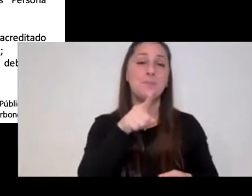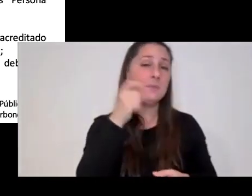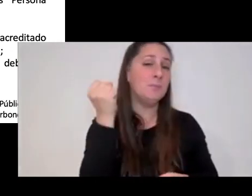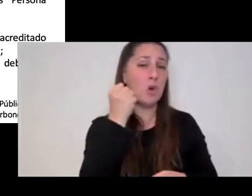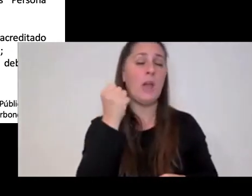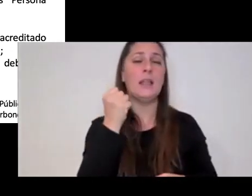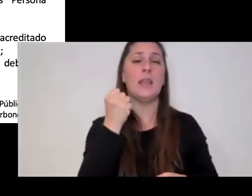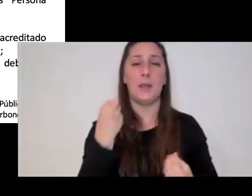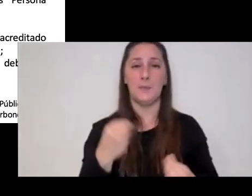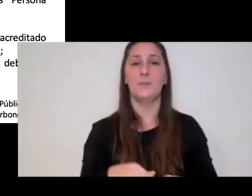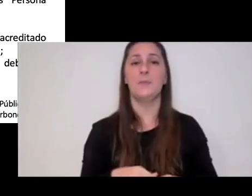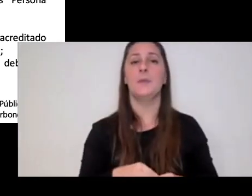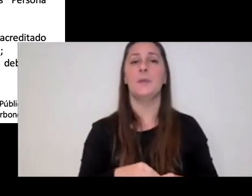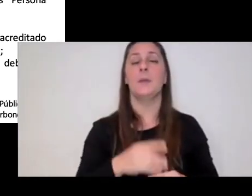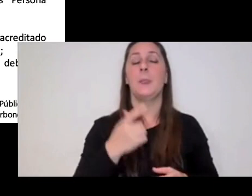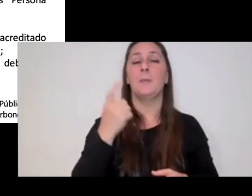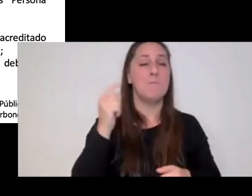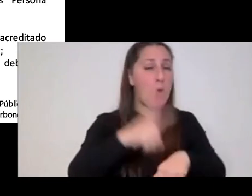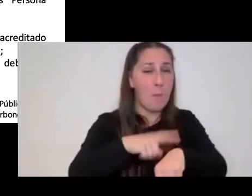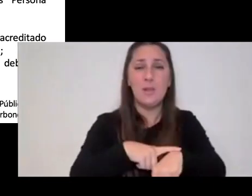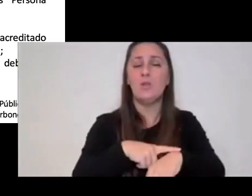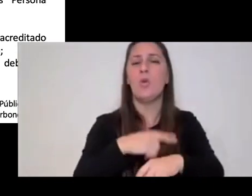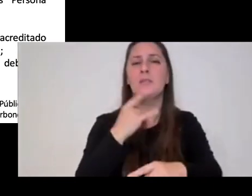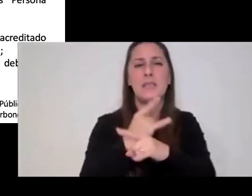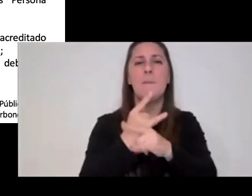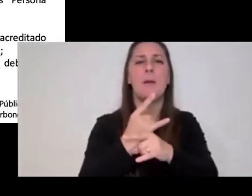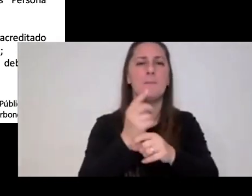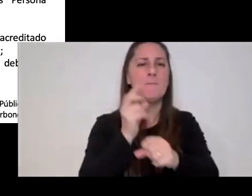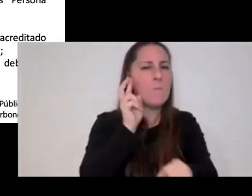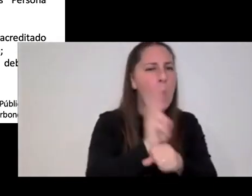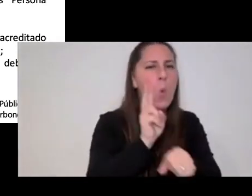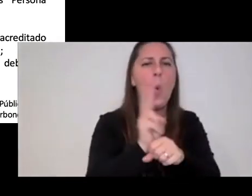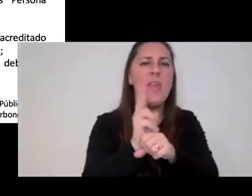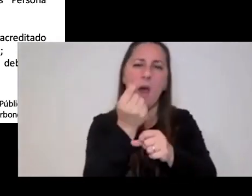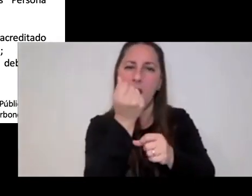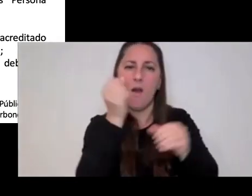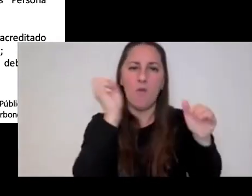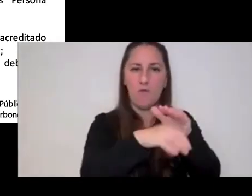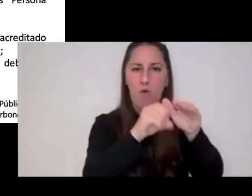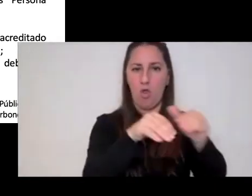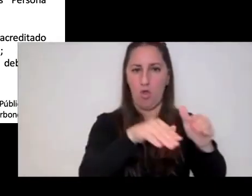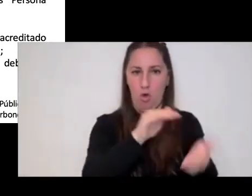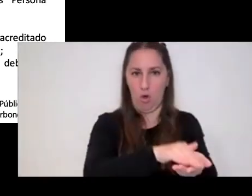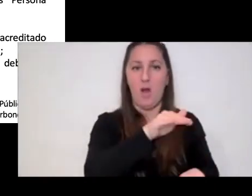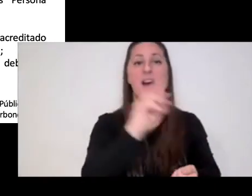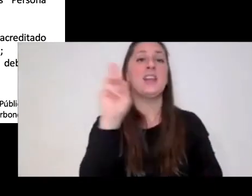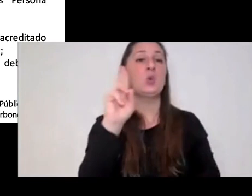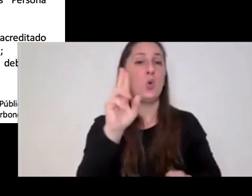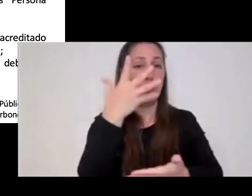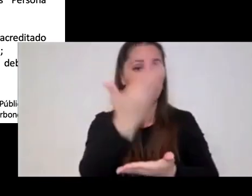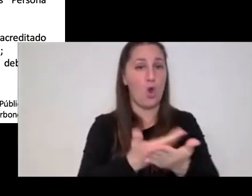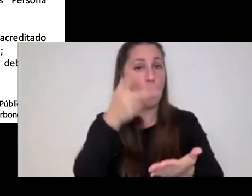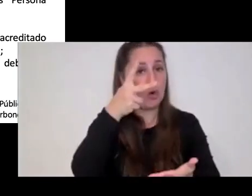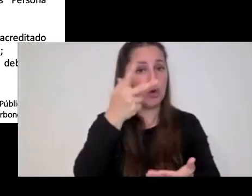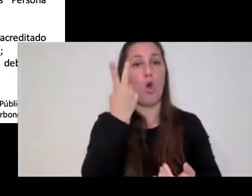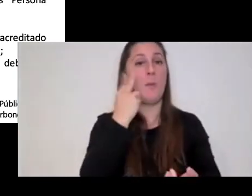todo momento se ha cuidado la trazabilidad de los fondos. Para eso tenemos la resolución 884 del 2021 de la